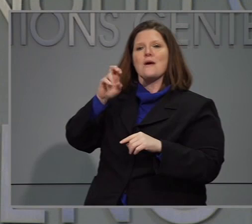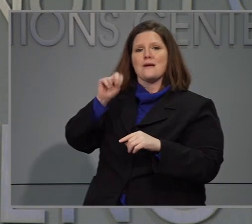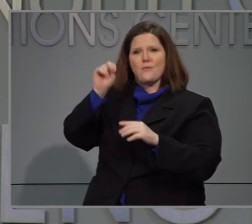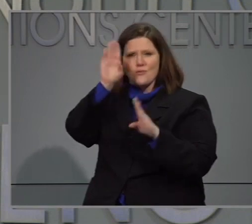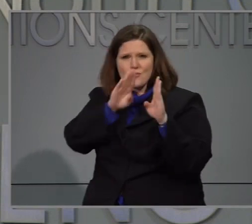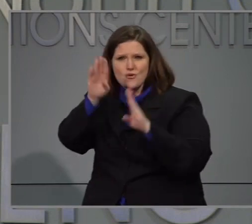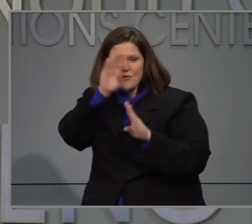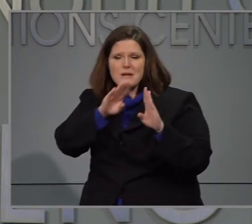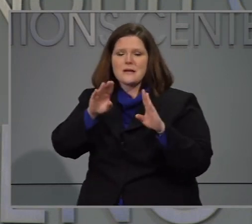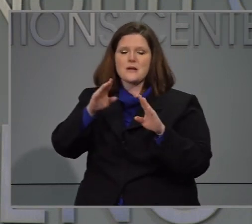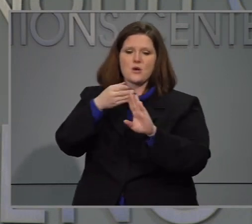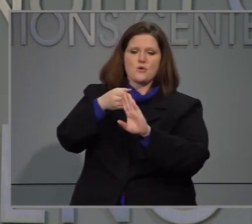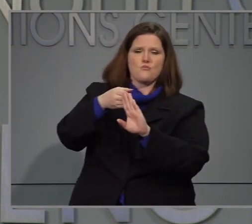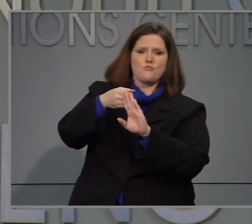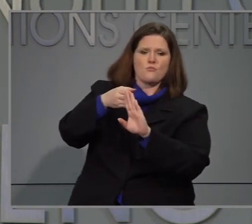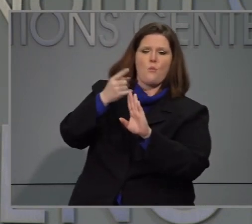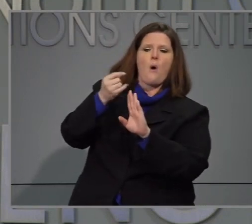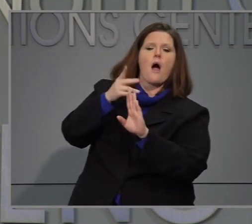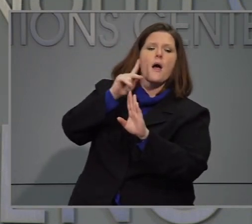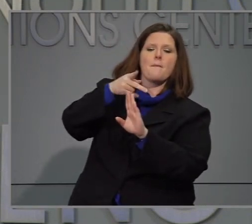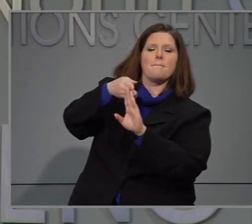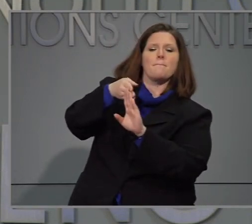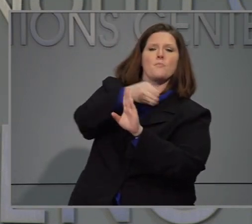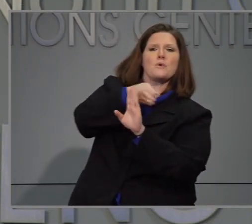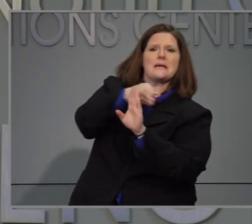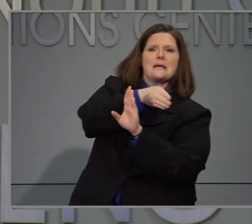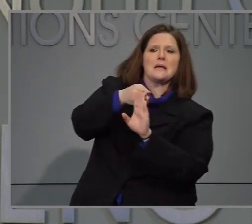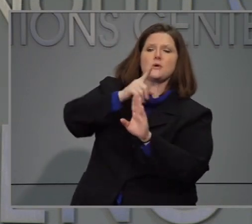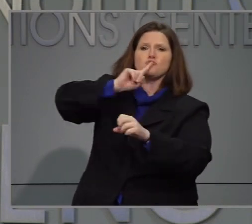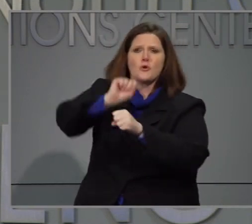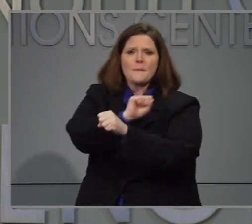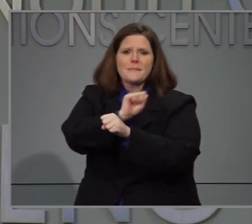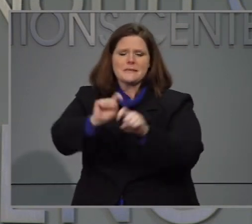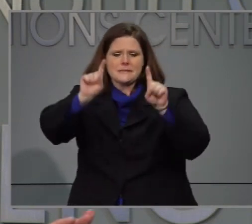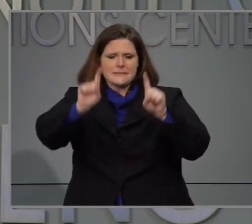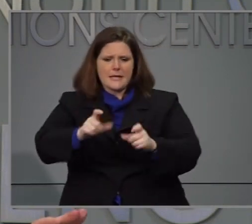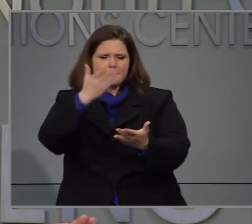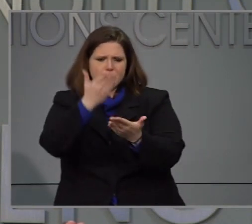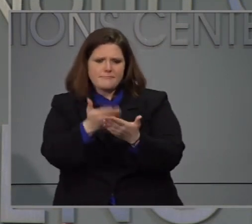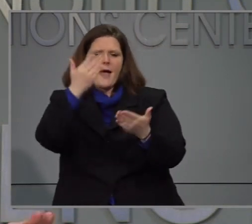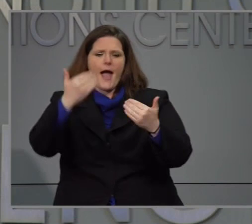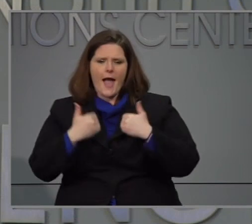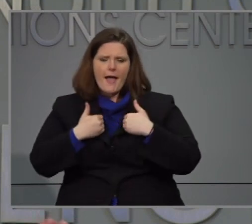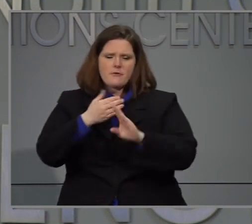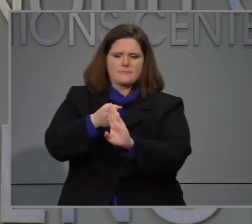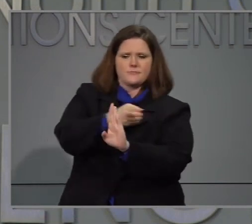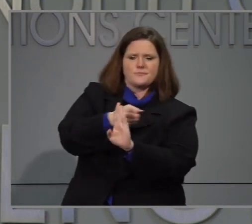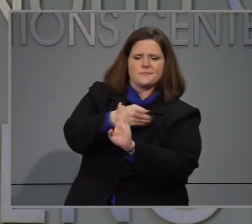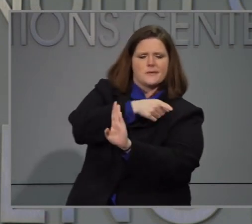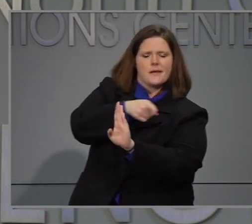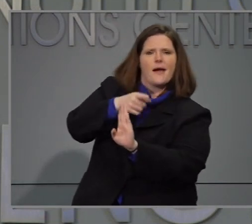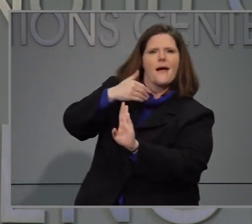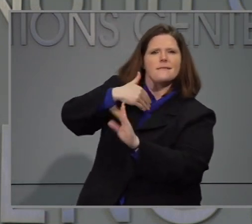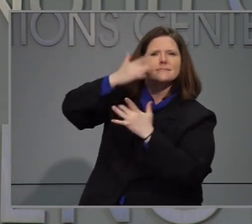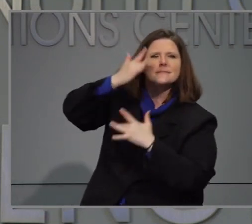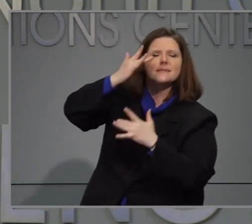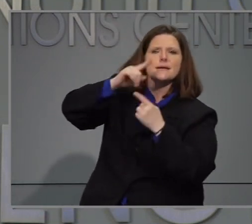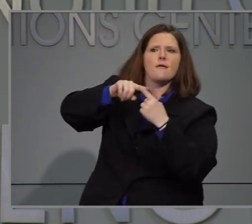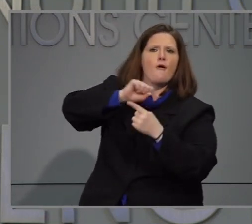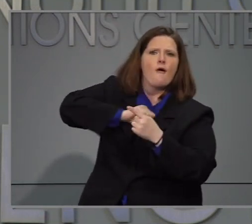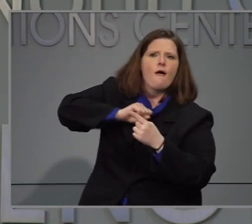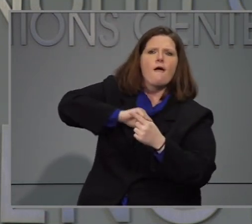son los síntomas antes de tener COVID, antes de exhibir estos síntomas y que se están presentando en la sala de emergencias. Es